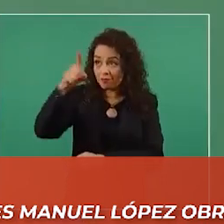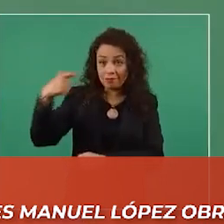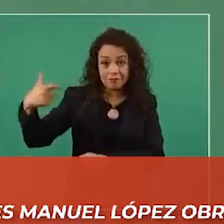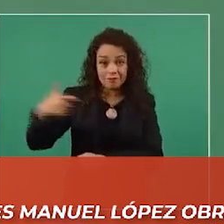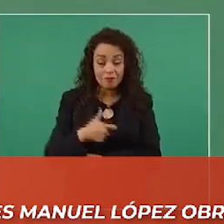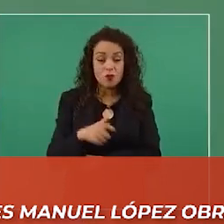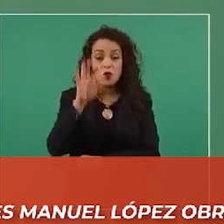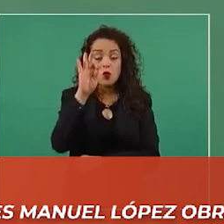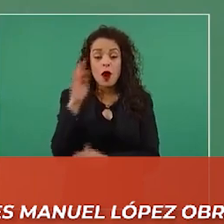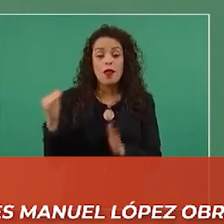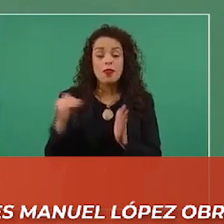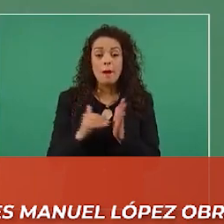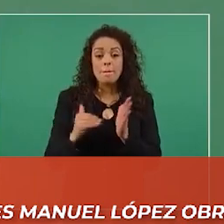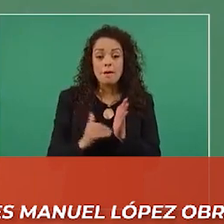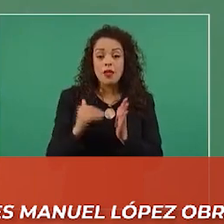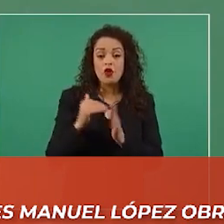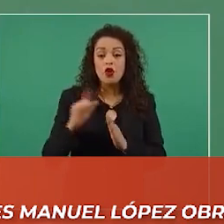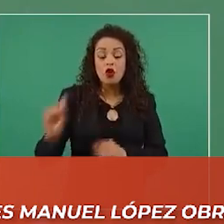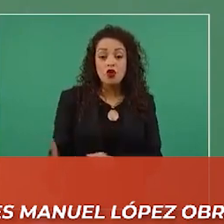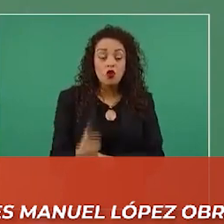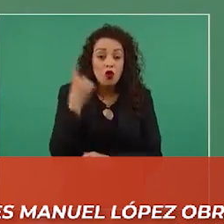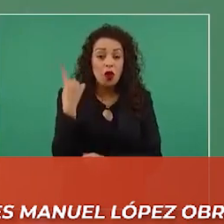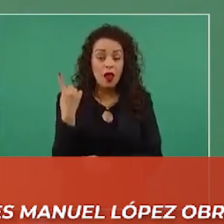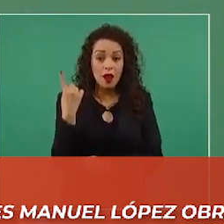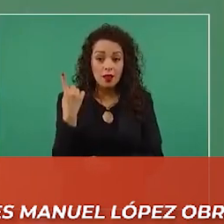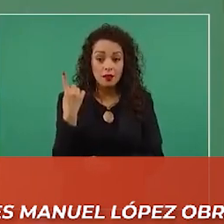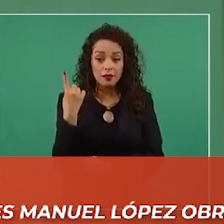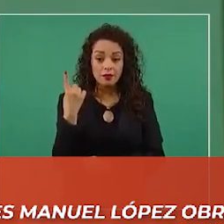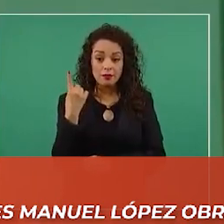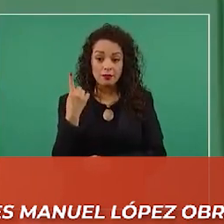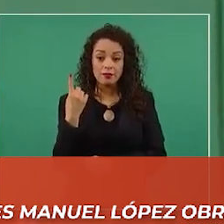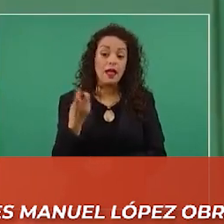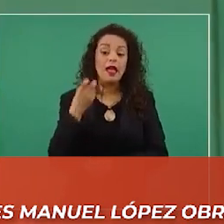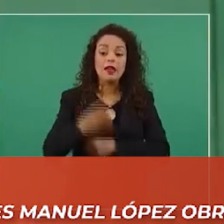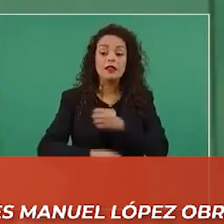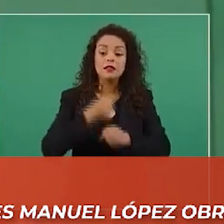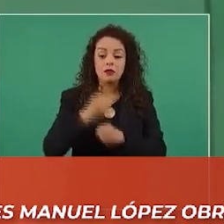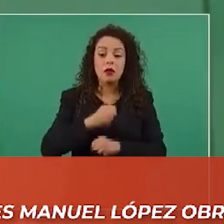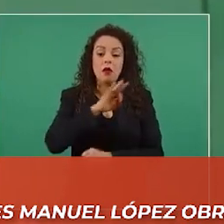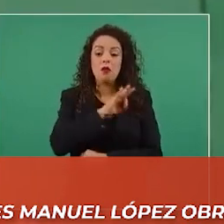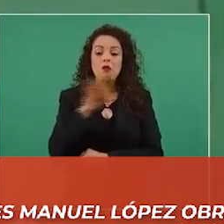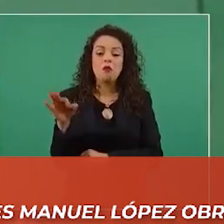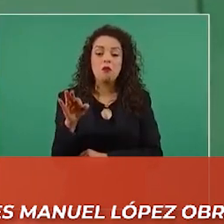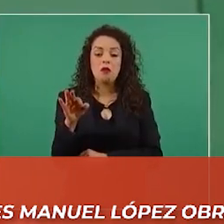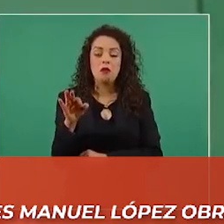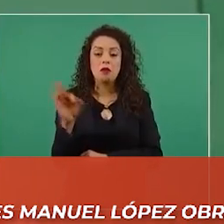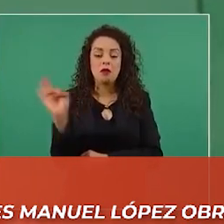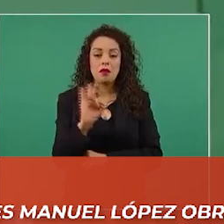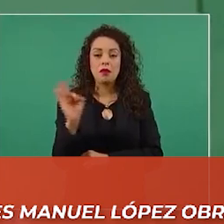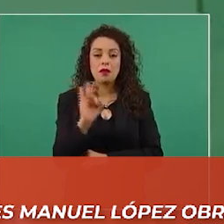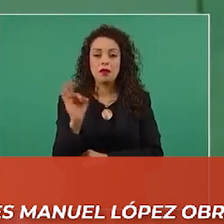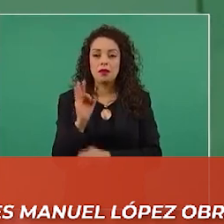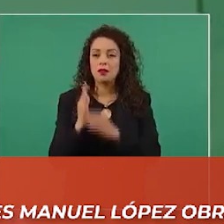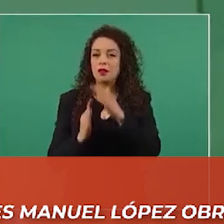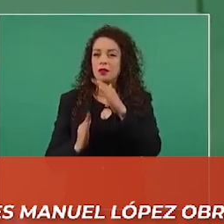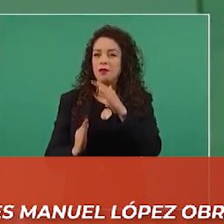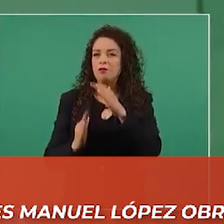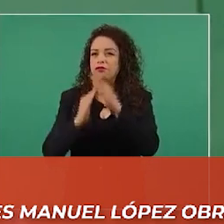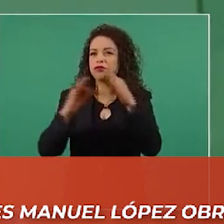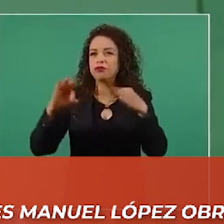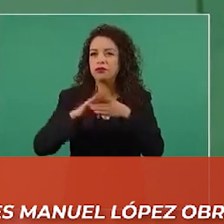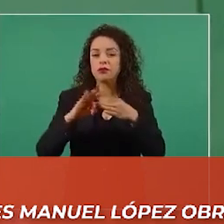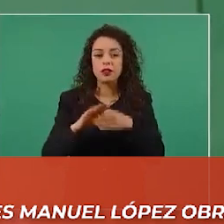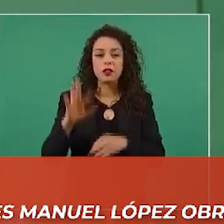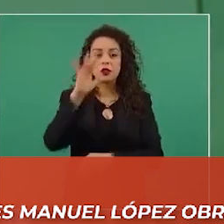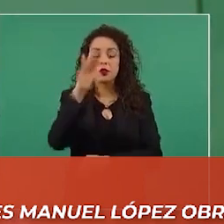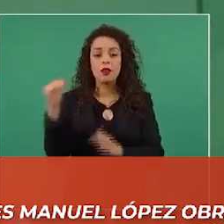40 mil millones de dólares, y vamos a llegar este año posiblemente muy cerca de los 50 mil millones